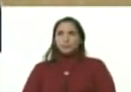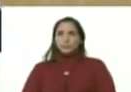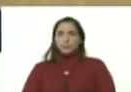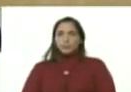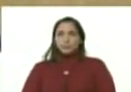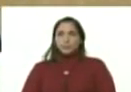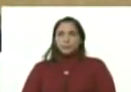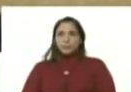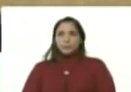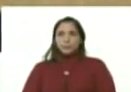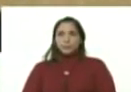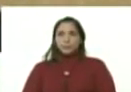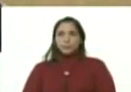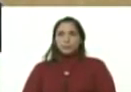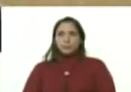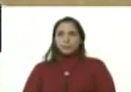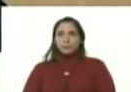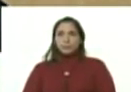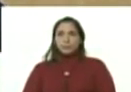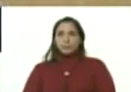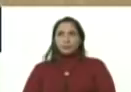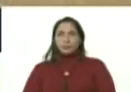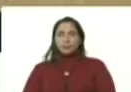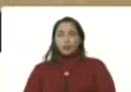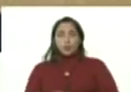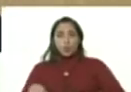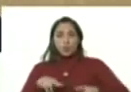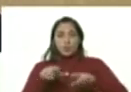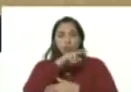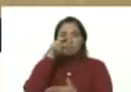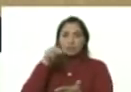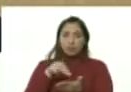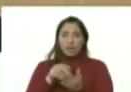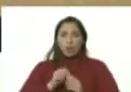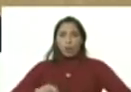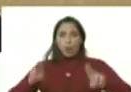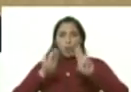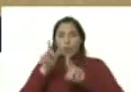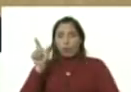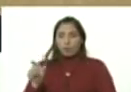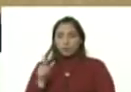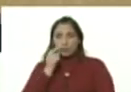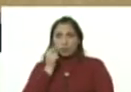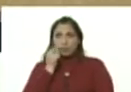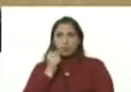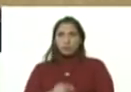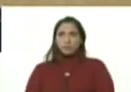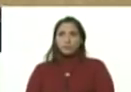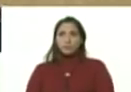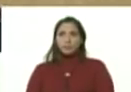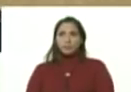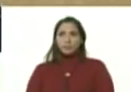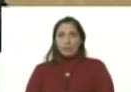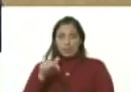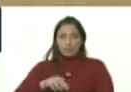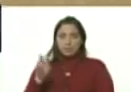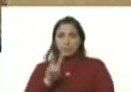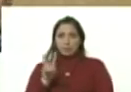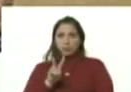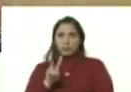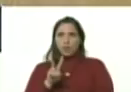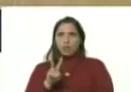aquí, de sus acciones, es el Coordinador Nacional de Naciones Unidas, señor Peter Grohman, aquí en Venezuela. Y bueno,